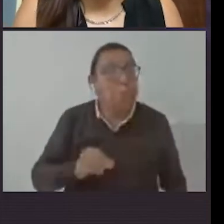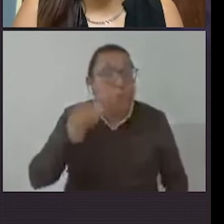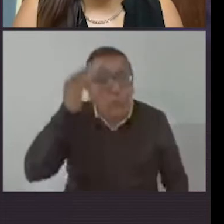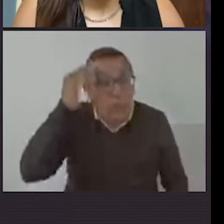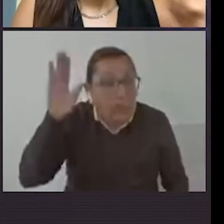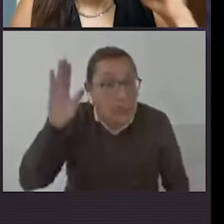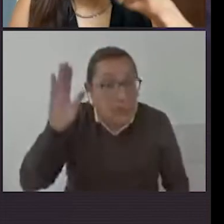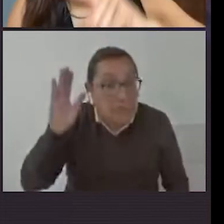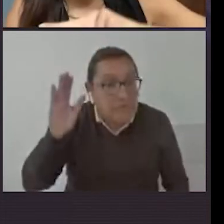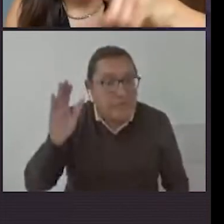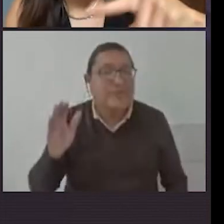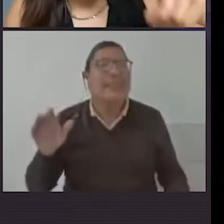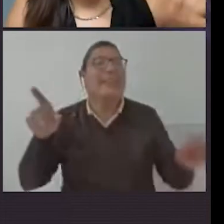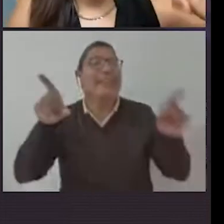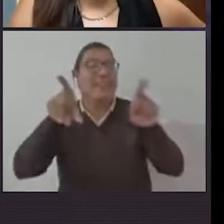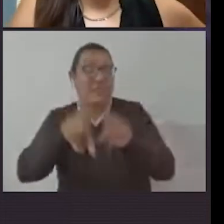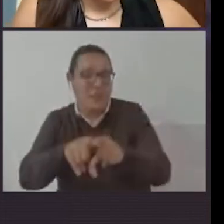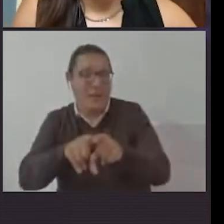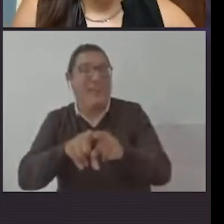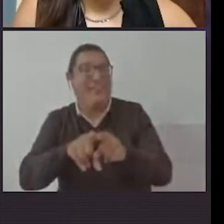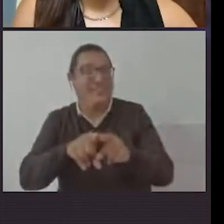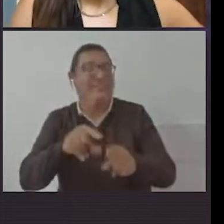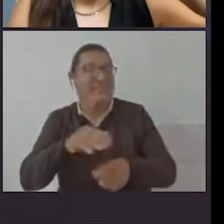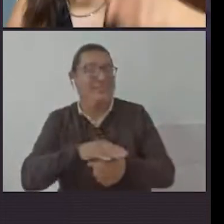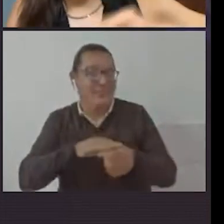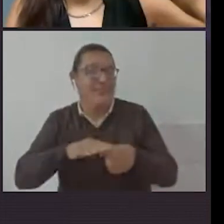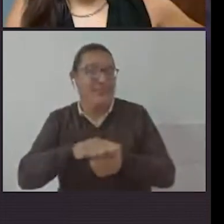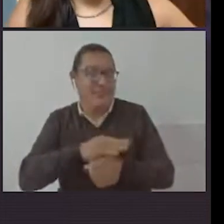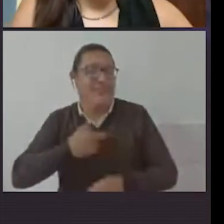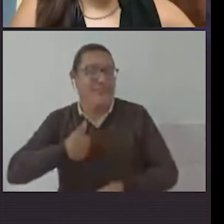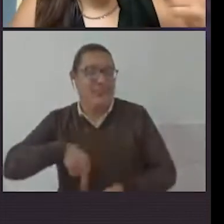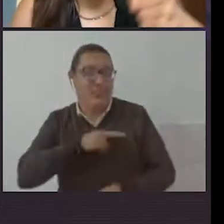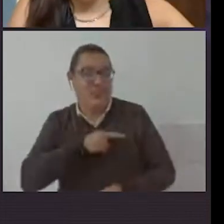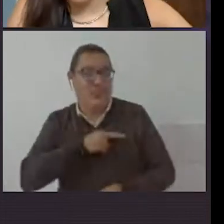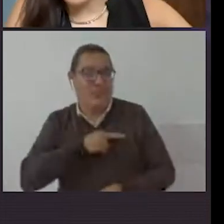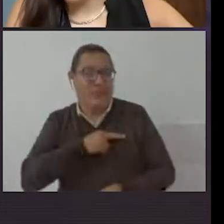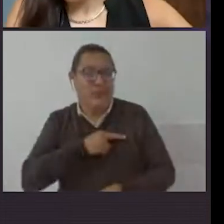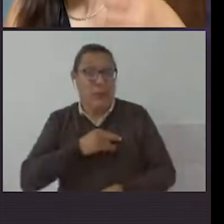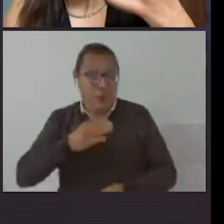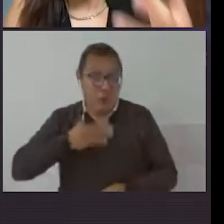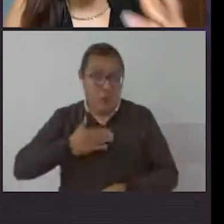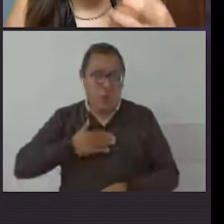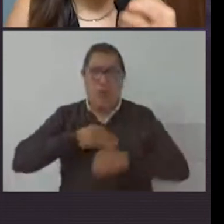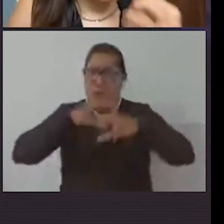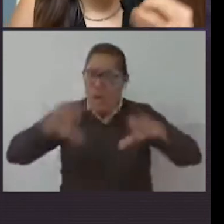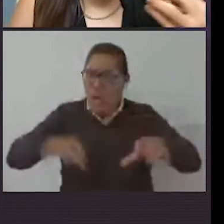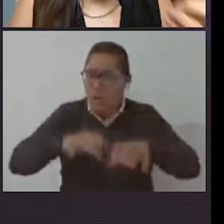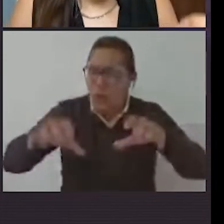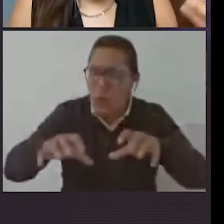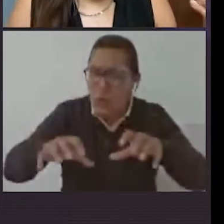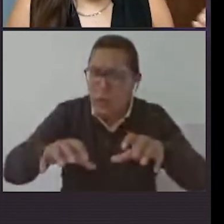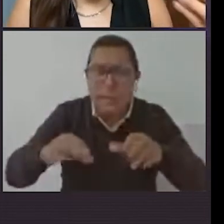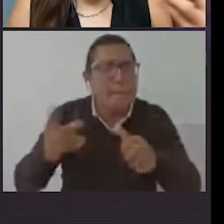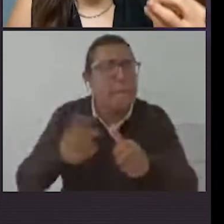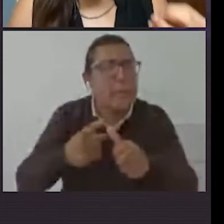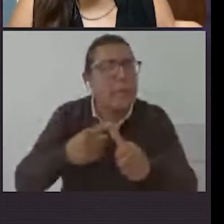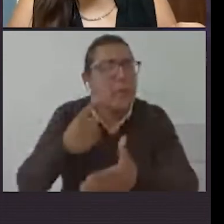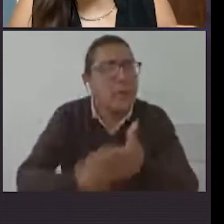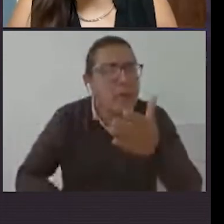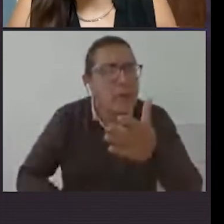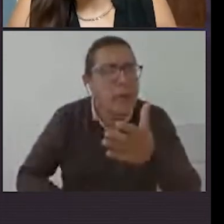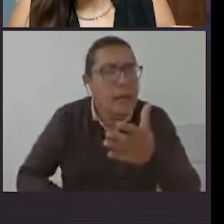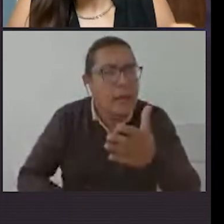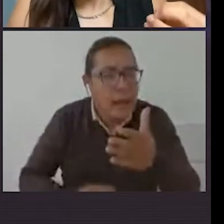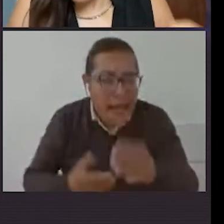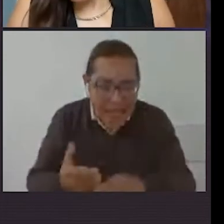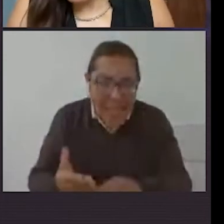con nosotros. Necesitamos conocer algo antes de poderlo manifestar. ¿Cómo lo puedo conocer antes de poderlo